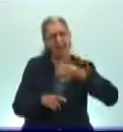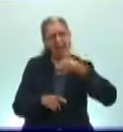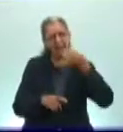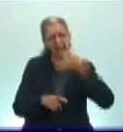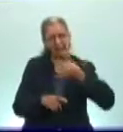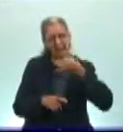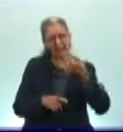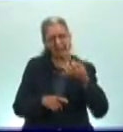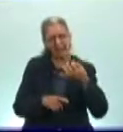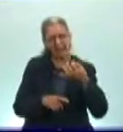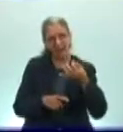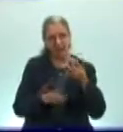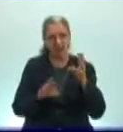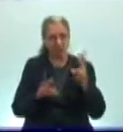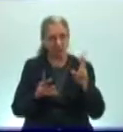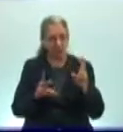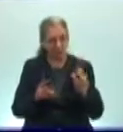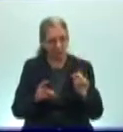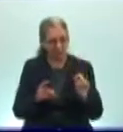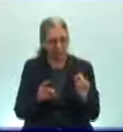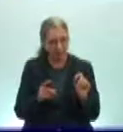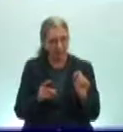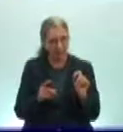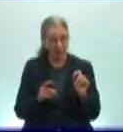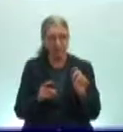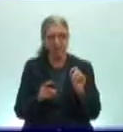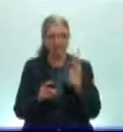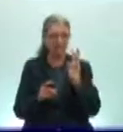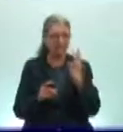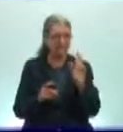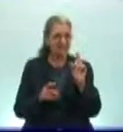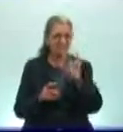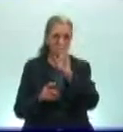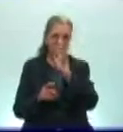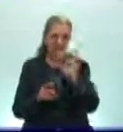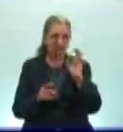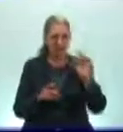valor? ¿Cuántas cifras tiene